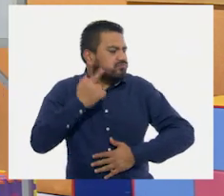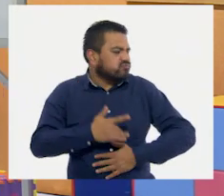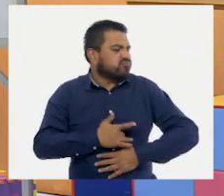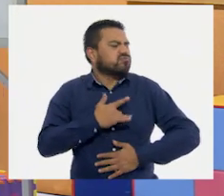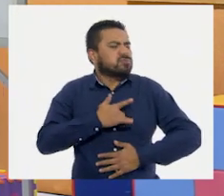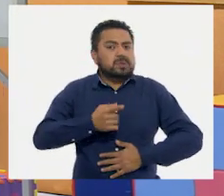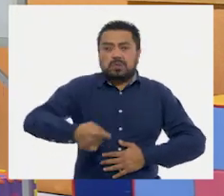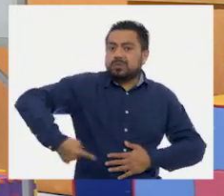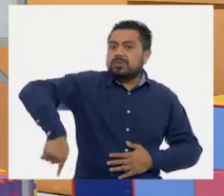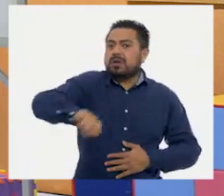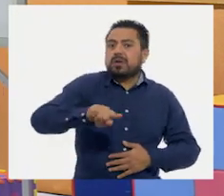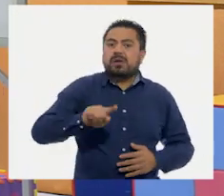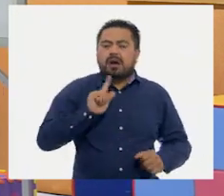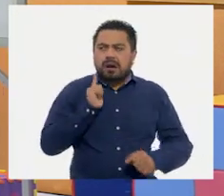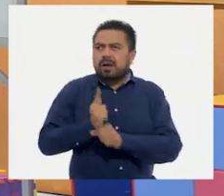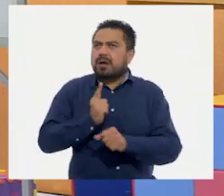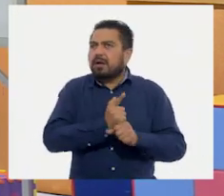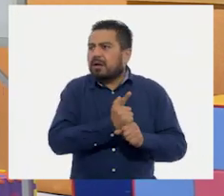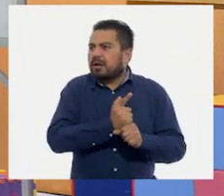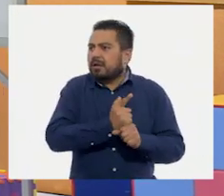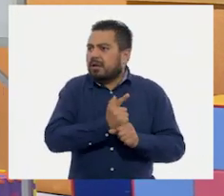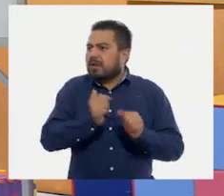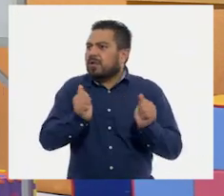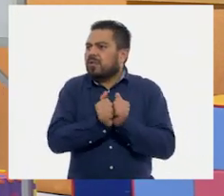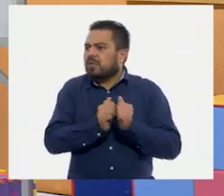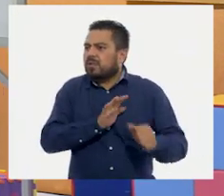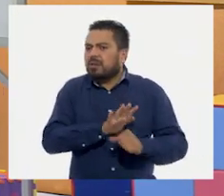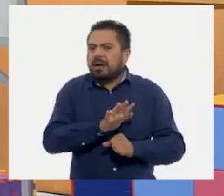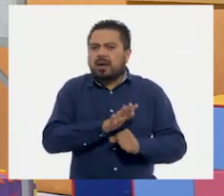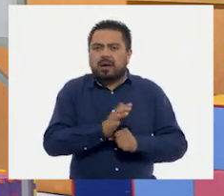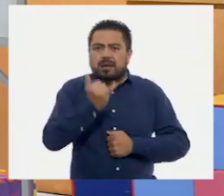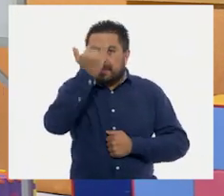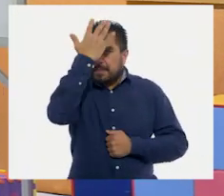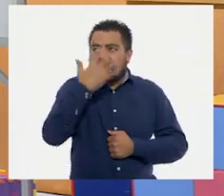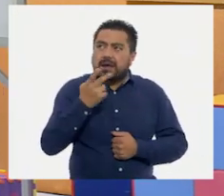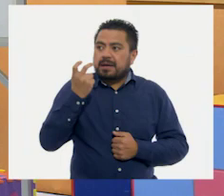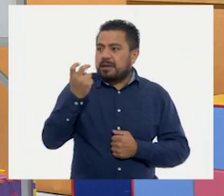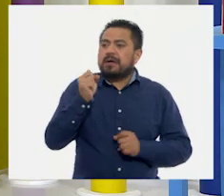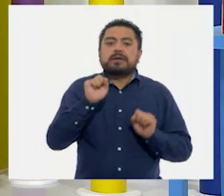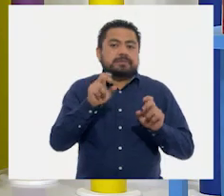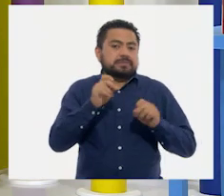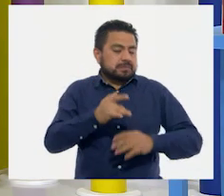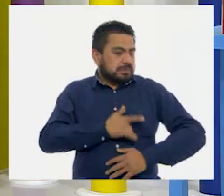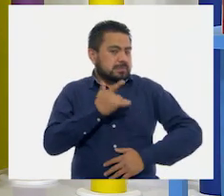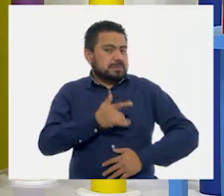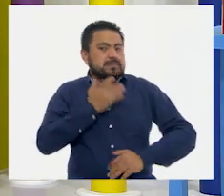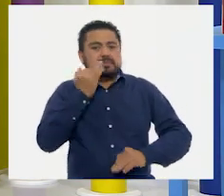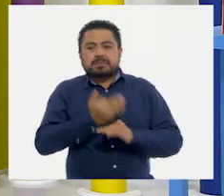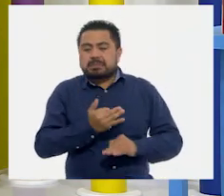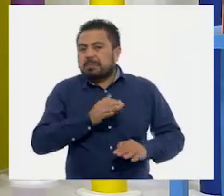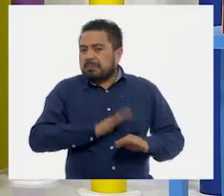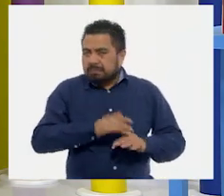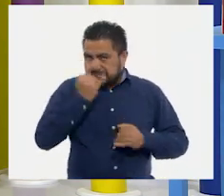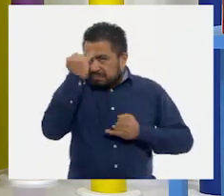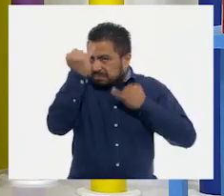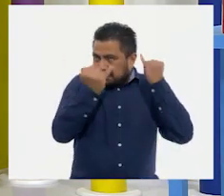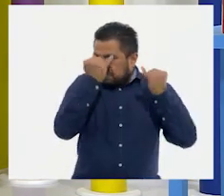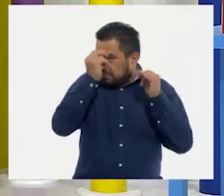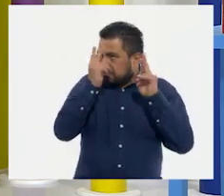los que ustedes identificaron en las imágenes. Ok, parece que tenemos mucho para